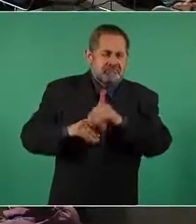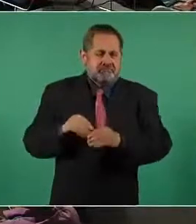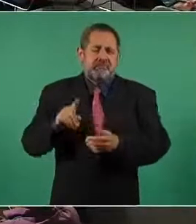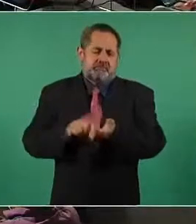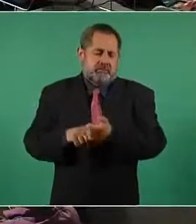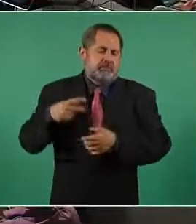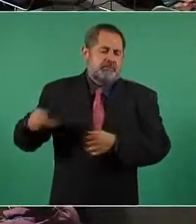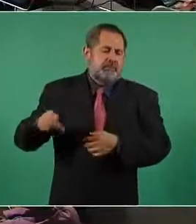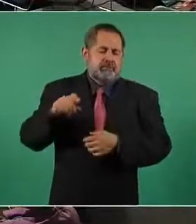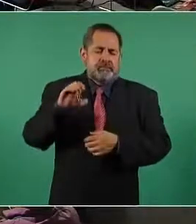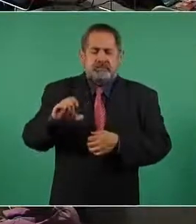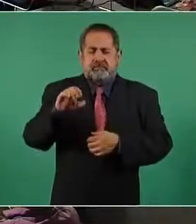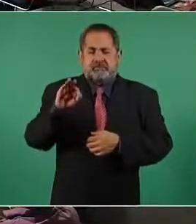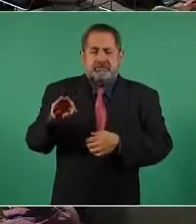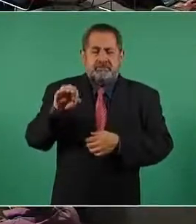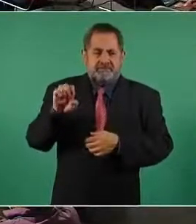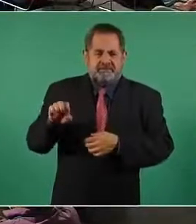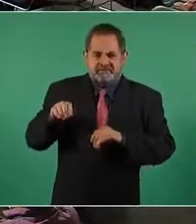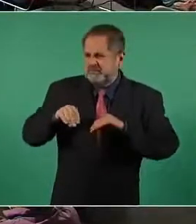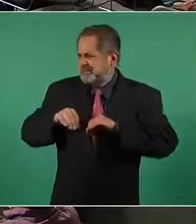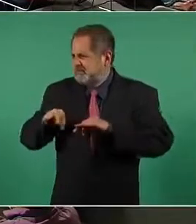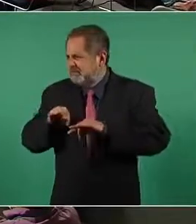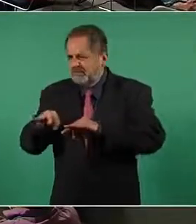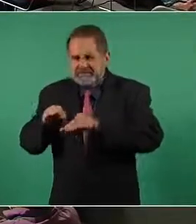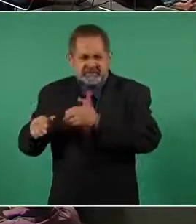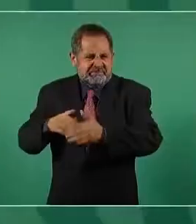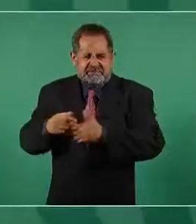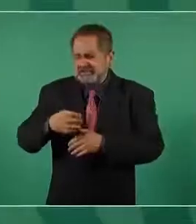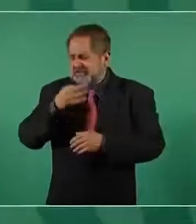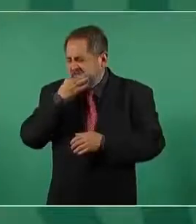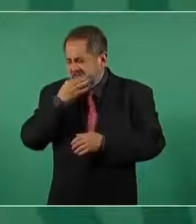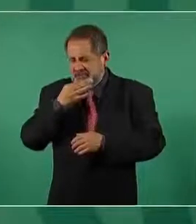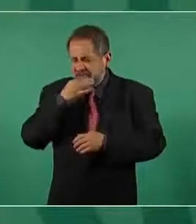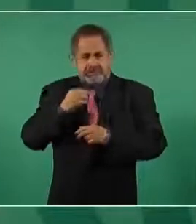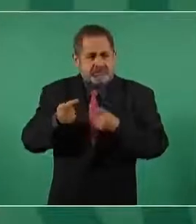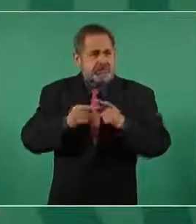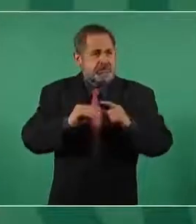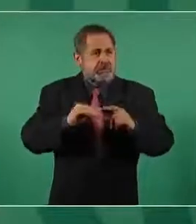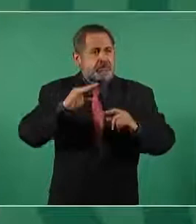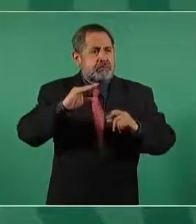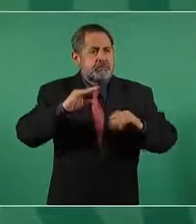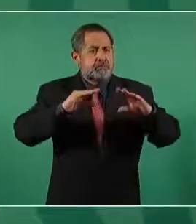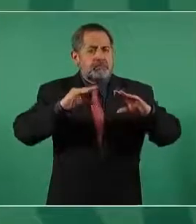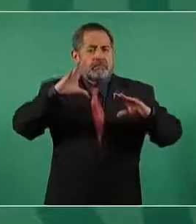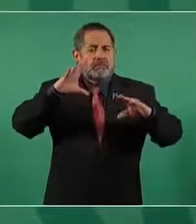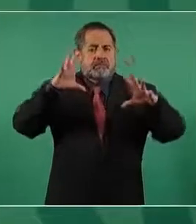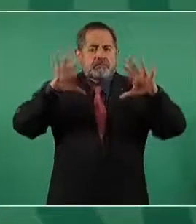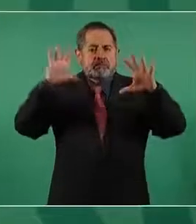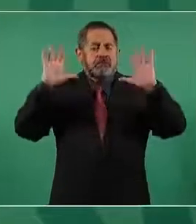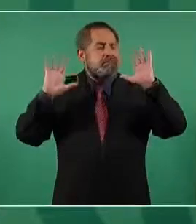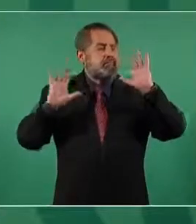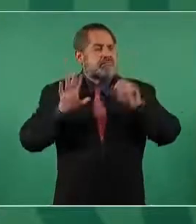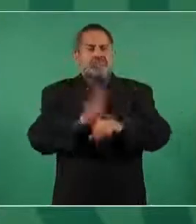Comisión Federal de Electricidad y se empieza a restablecer el servicio.